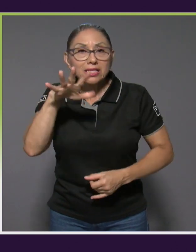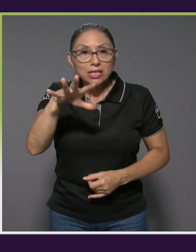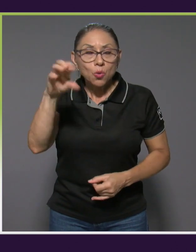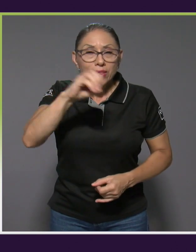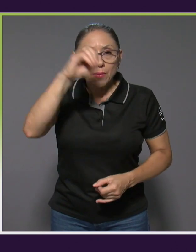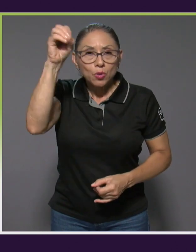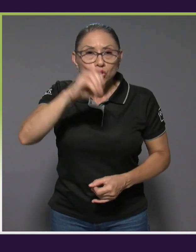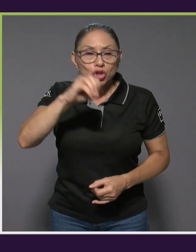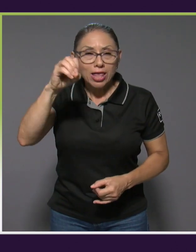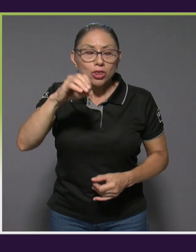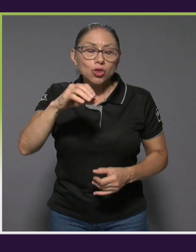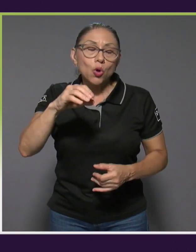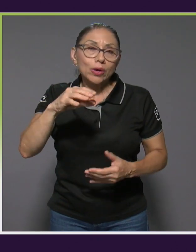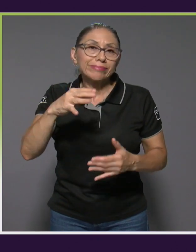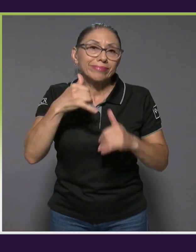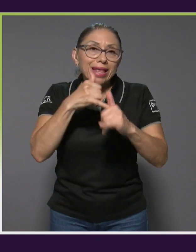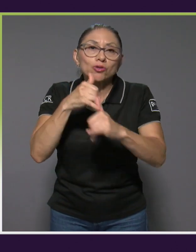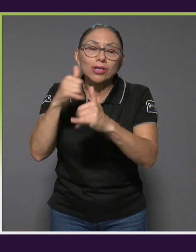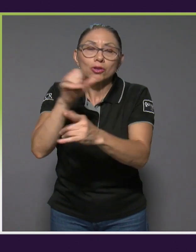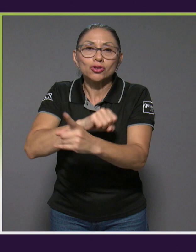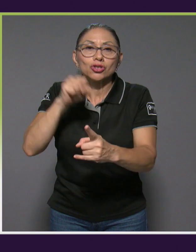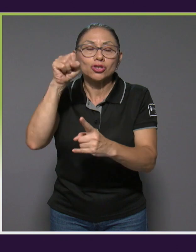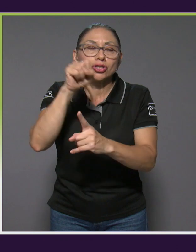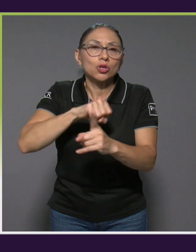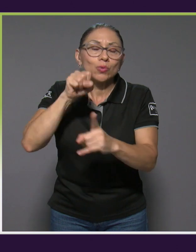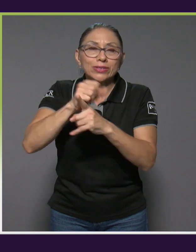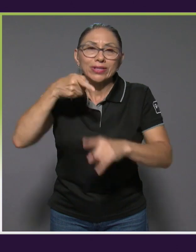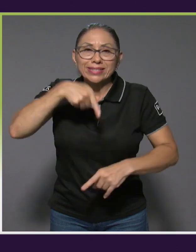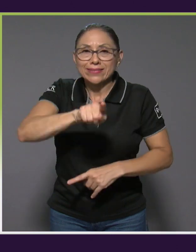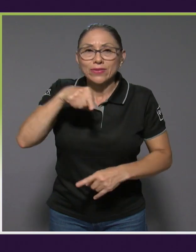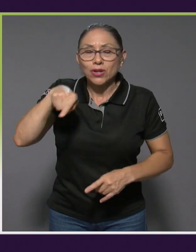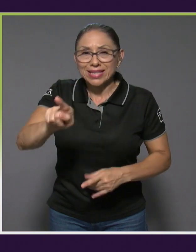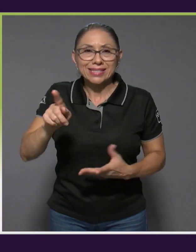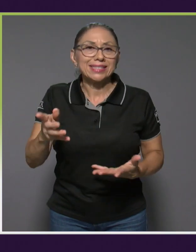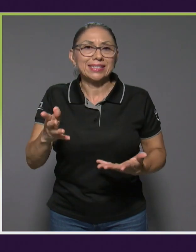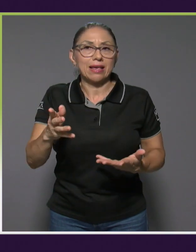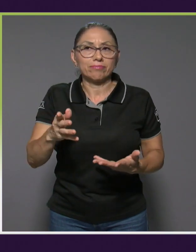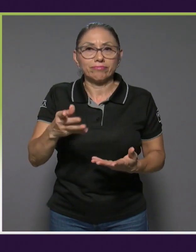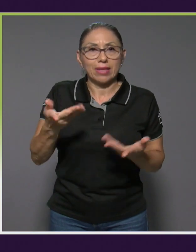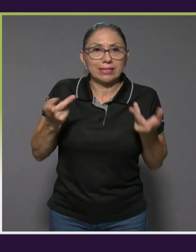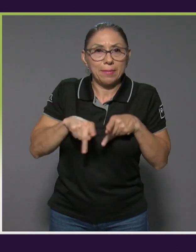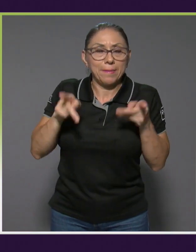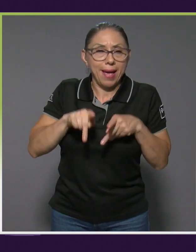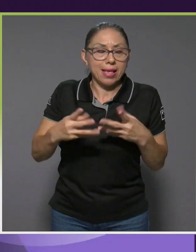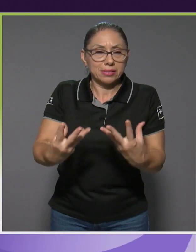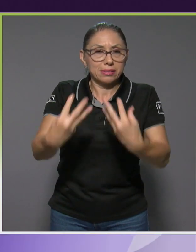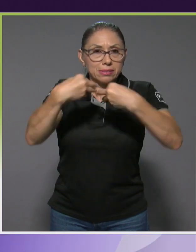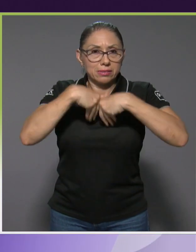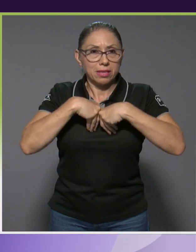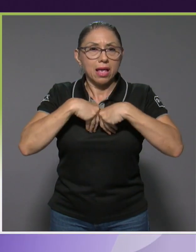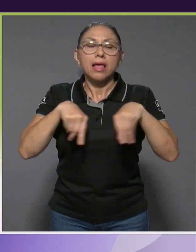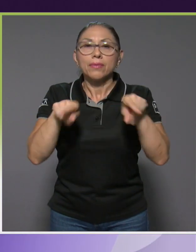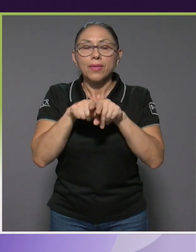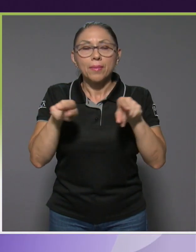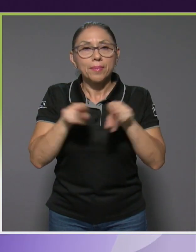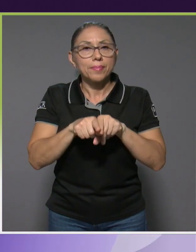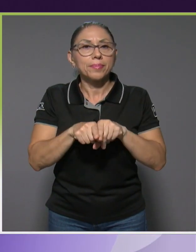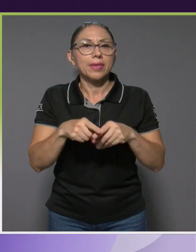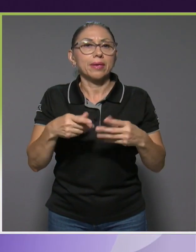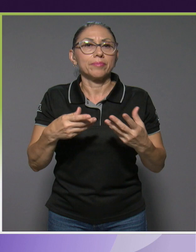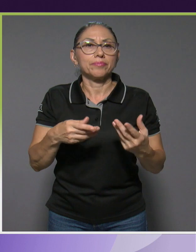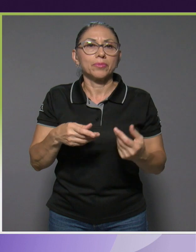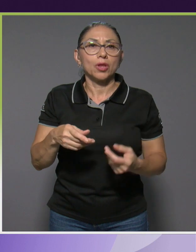es denunciando casos de situaciones de violencia a las que son expuestos o las que están expuestos, pero también para, como